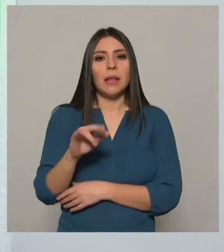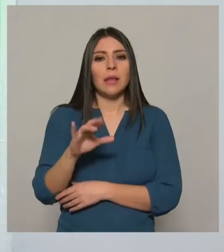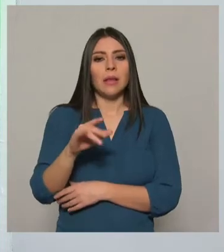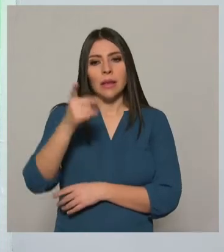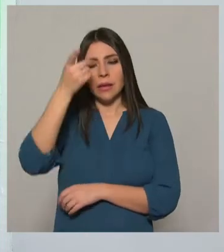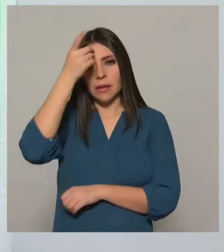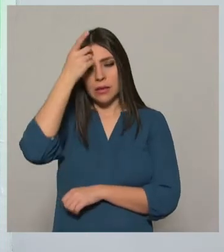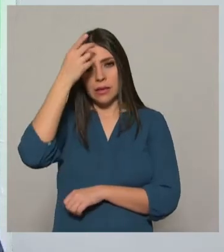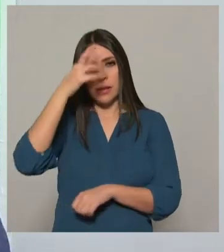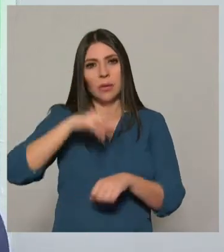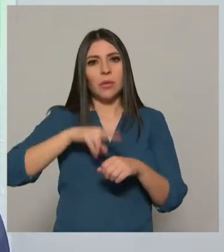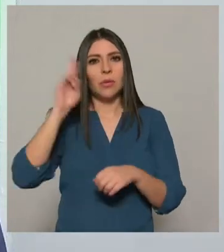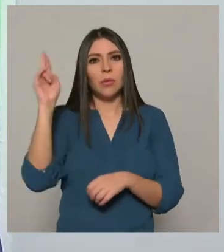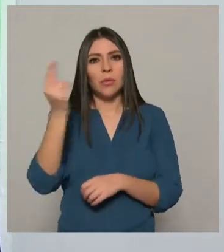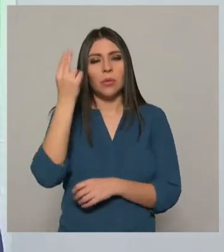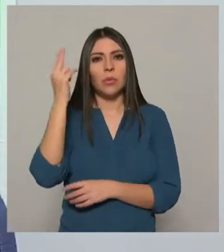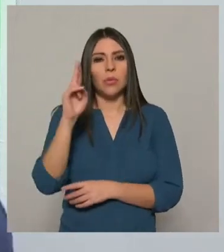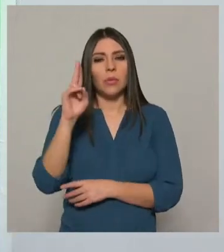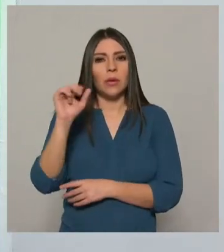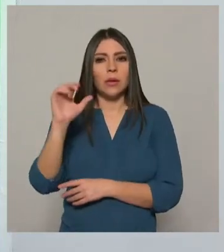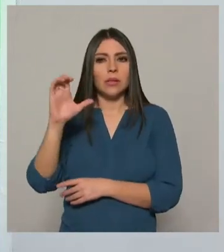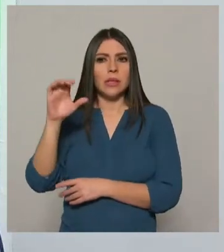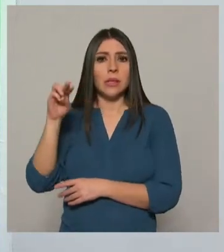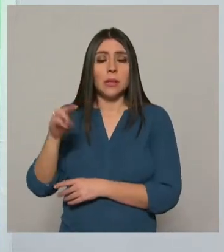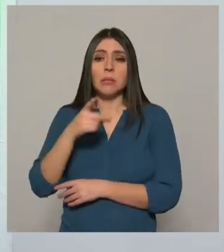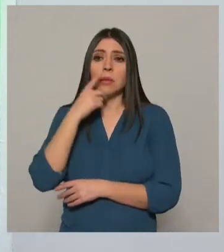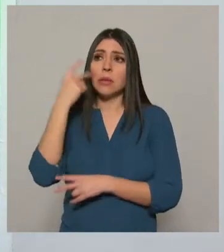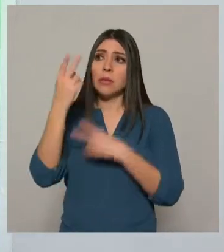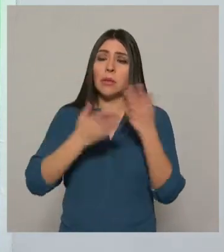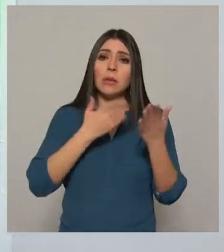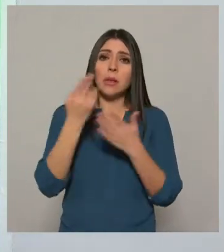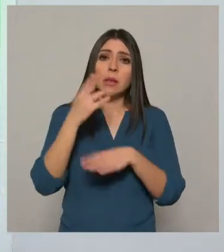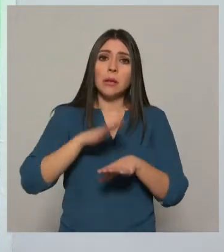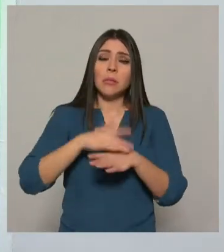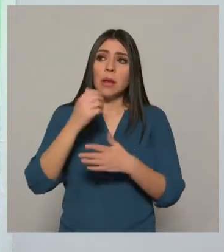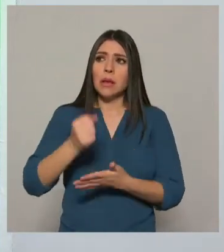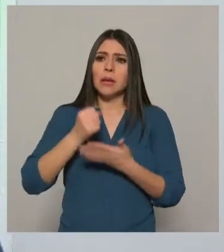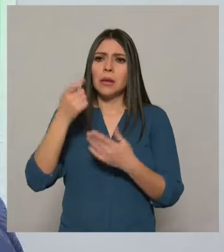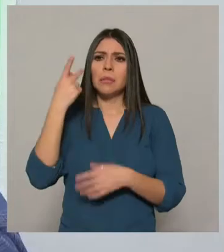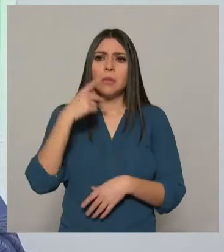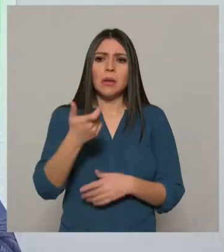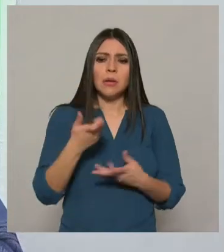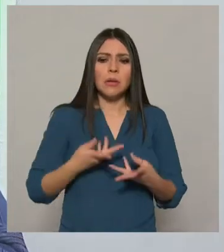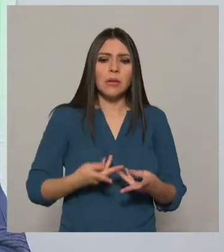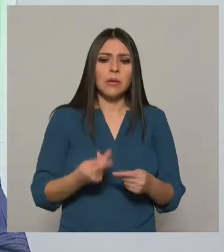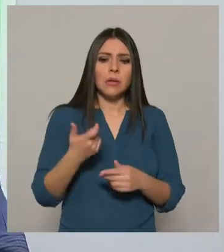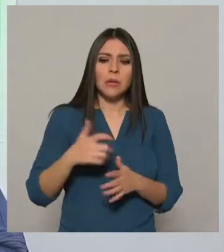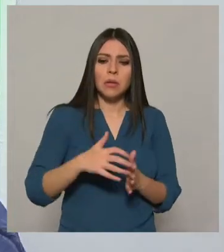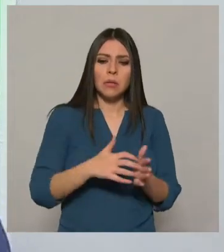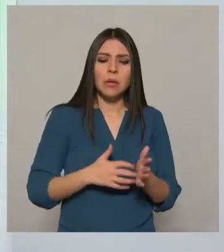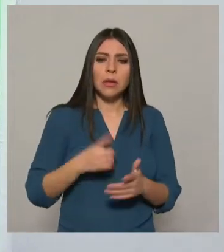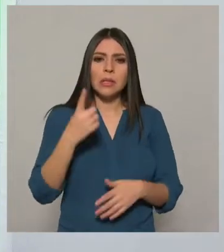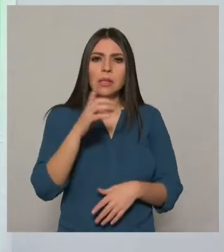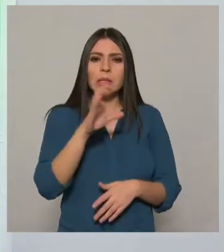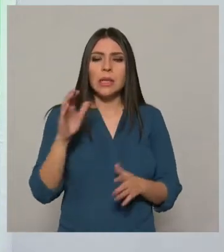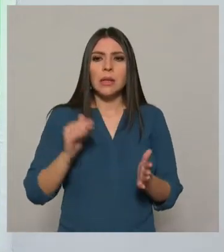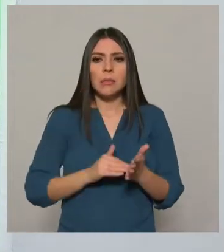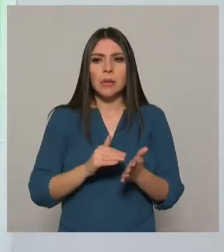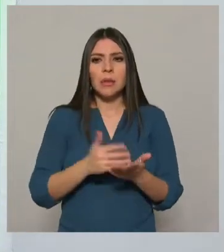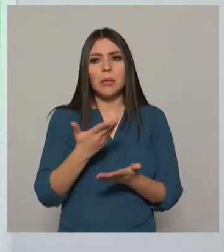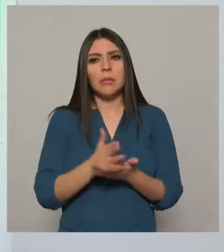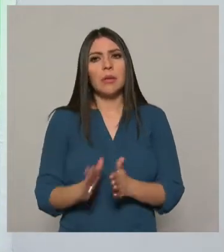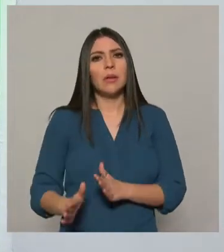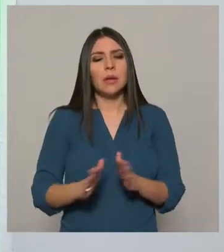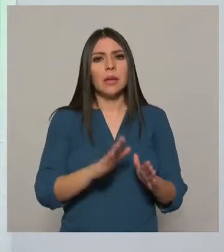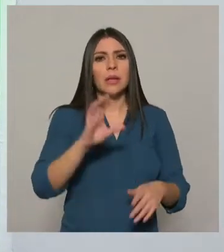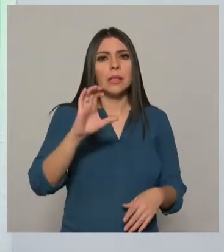Universidad de la Ciudad de México, va al Congreso y dice que requiere más recursos, pero cayó en subejercicio de 100 millones. También lo estuvimos diciendo del C5.